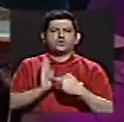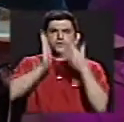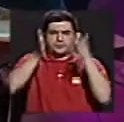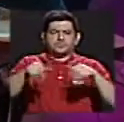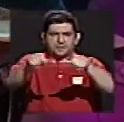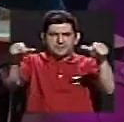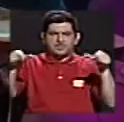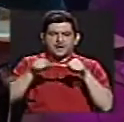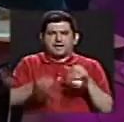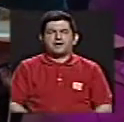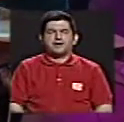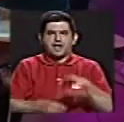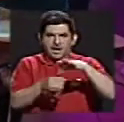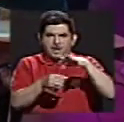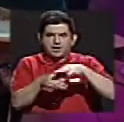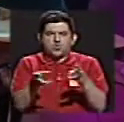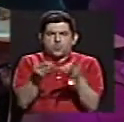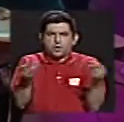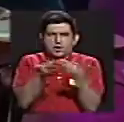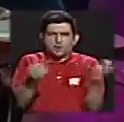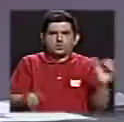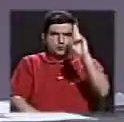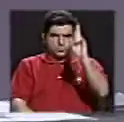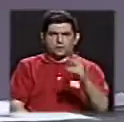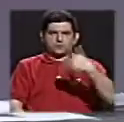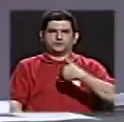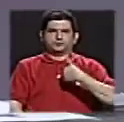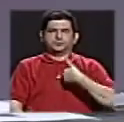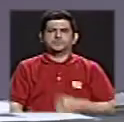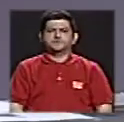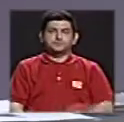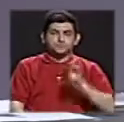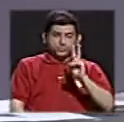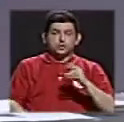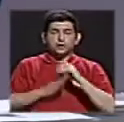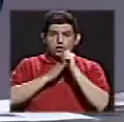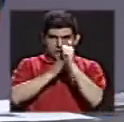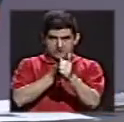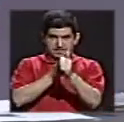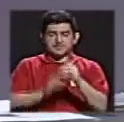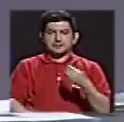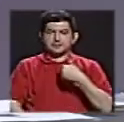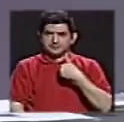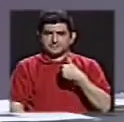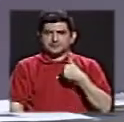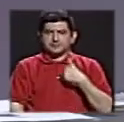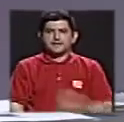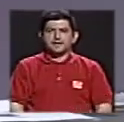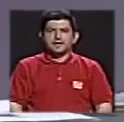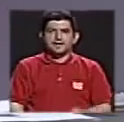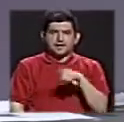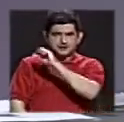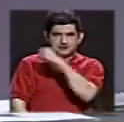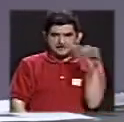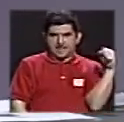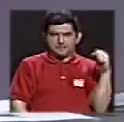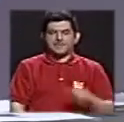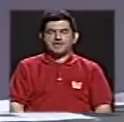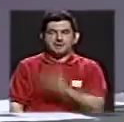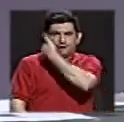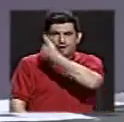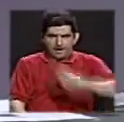del sector agrícola y productivo de Costa Rica. Son dos dirigentes de Sarapiquí,